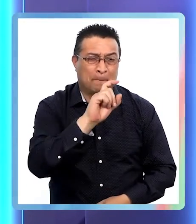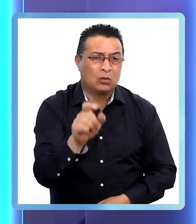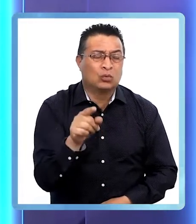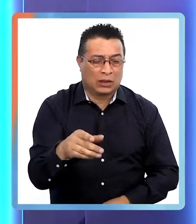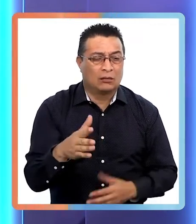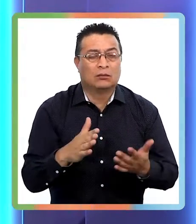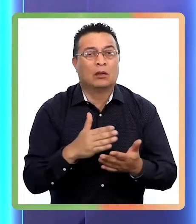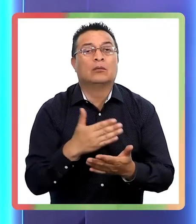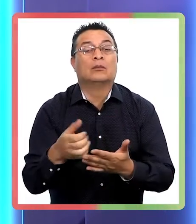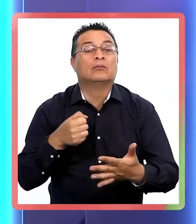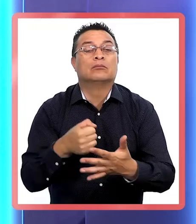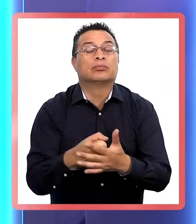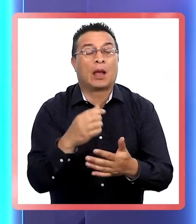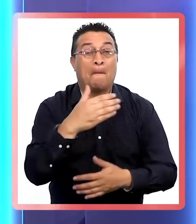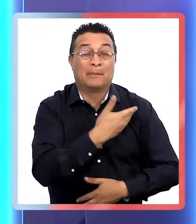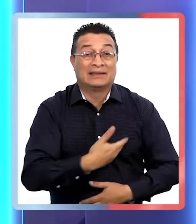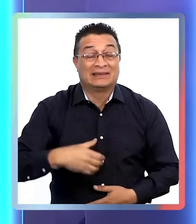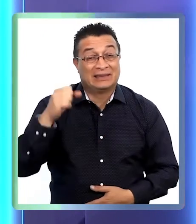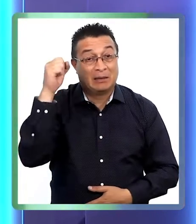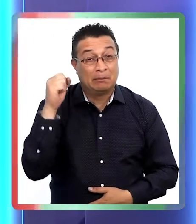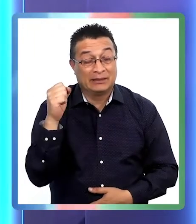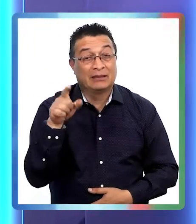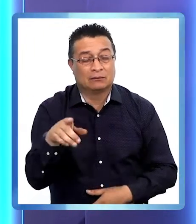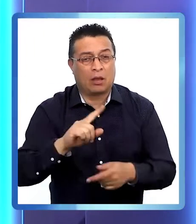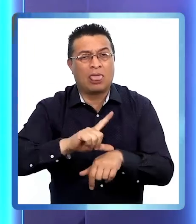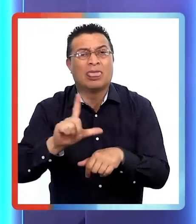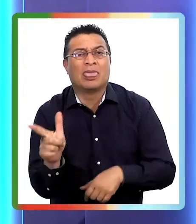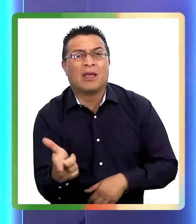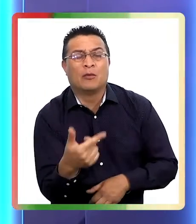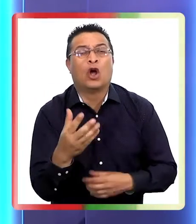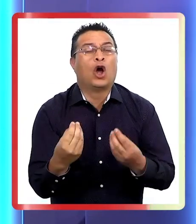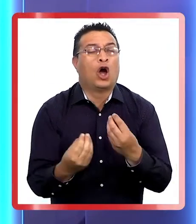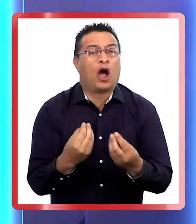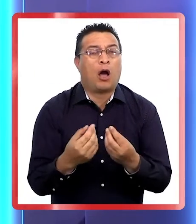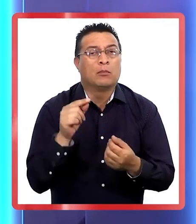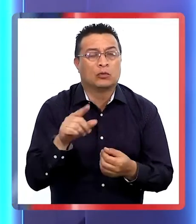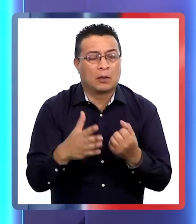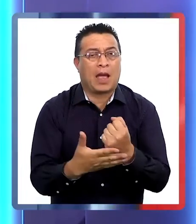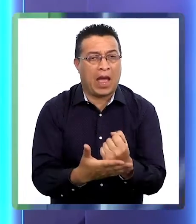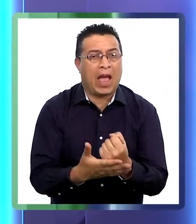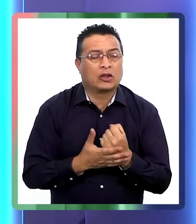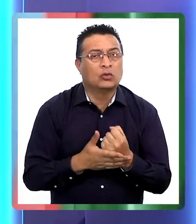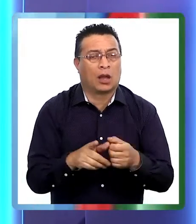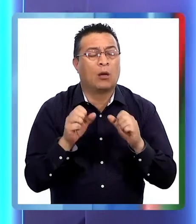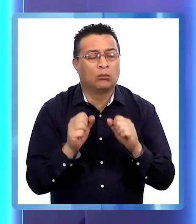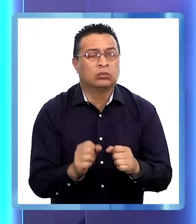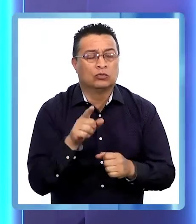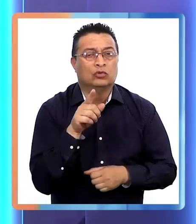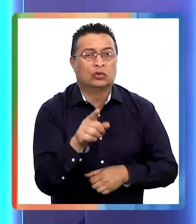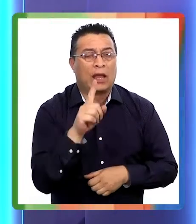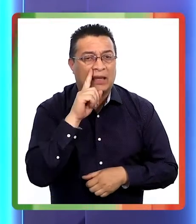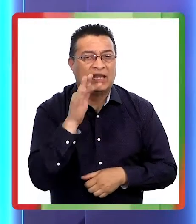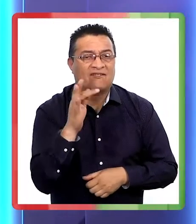ya hacia el final de la gestión de la administración del presidente Piñera, ¿por qué el gobierno demoró en tomar estas decisiones tan importantes como una ayuda que ustedes